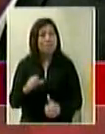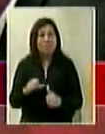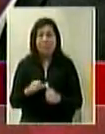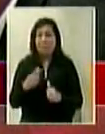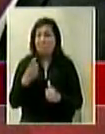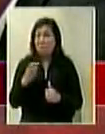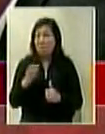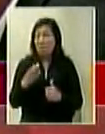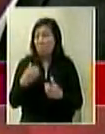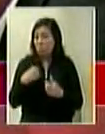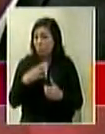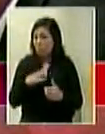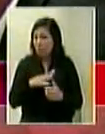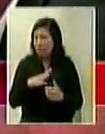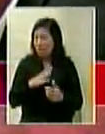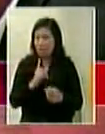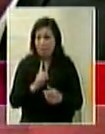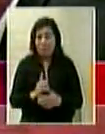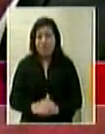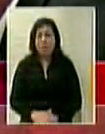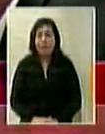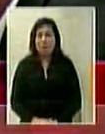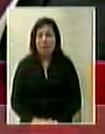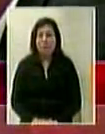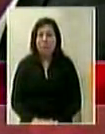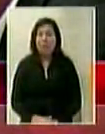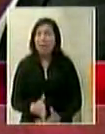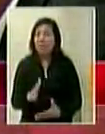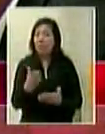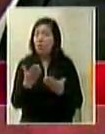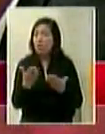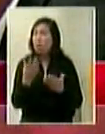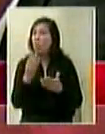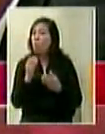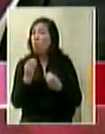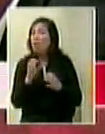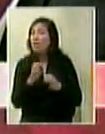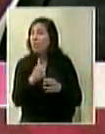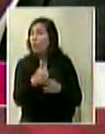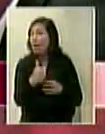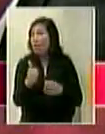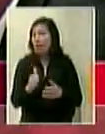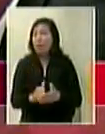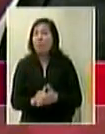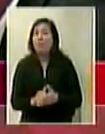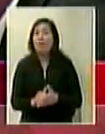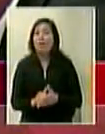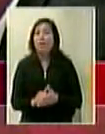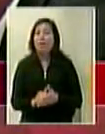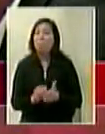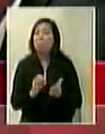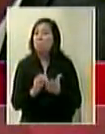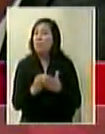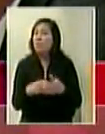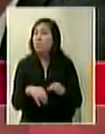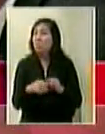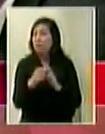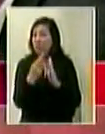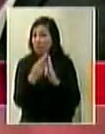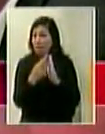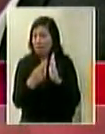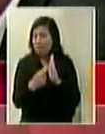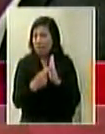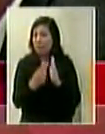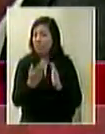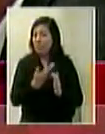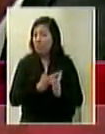precisamente padres muy ordenados, ¿no? Sino tienen sus peculiares características, ¿no es cierto? Entonces, el eventual reglaje a los padres